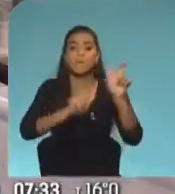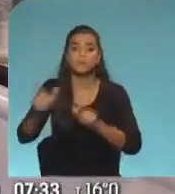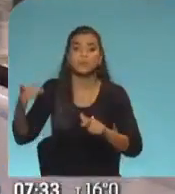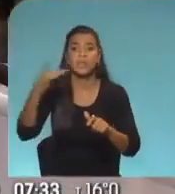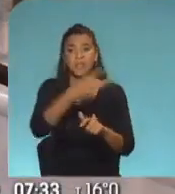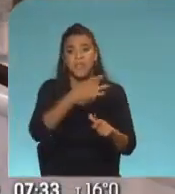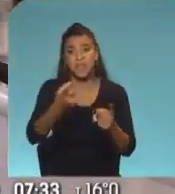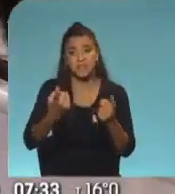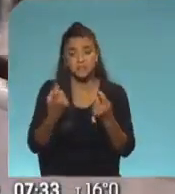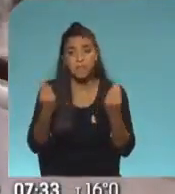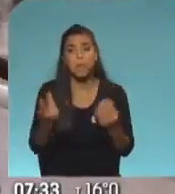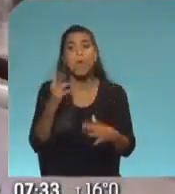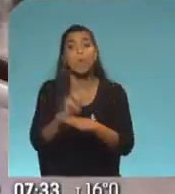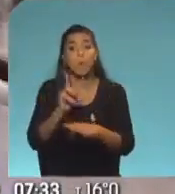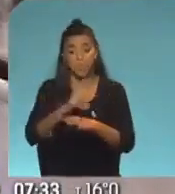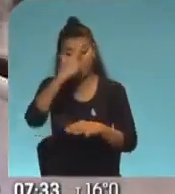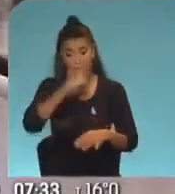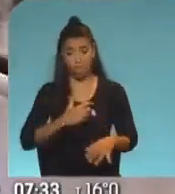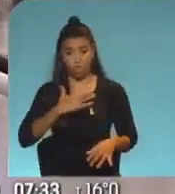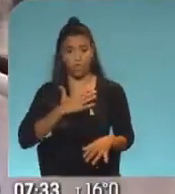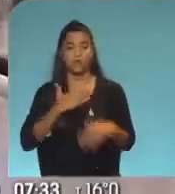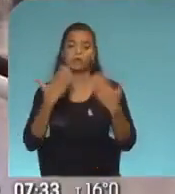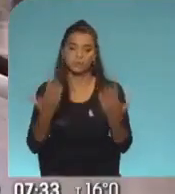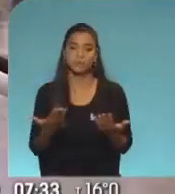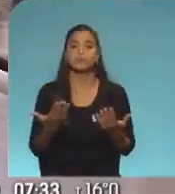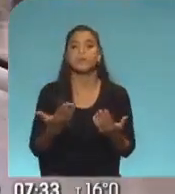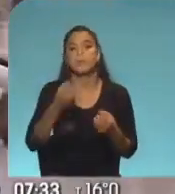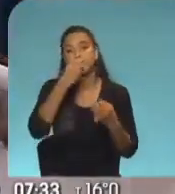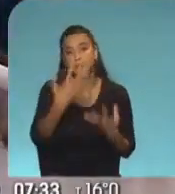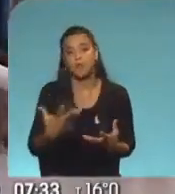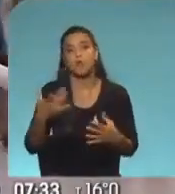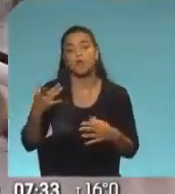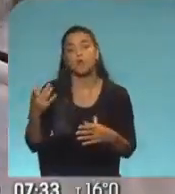que donde tengan el cuidado individual, garantizan el cuidado colectivo.